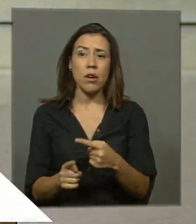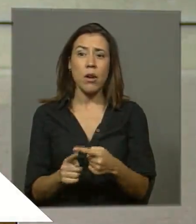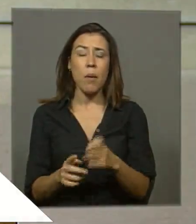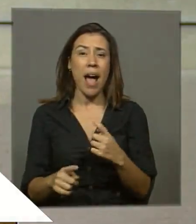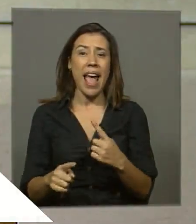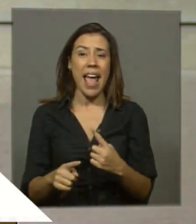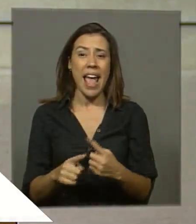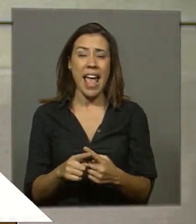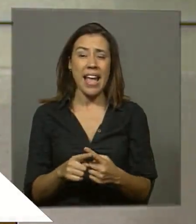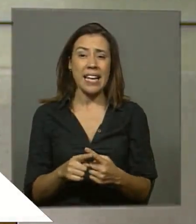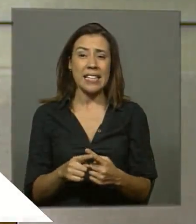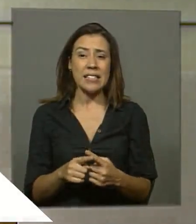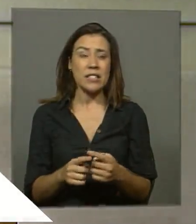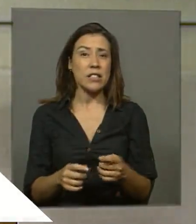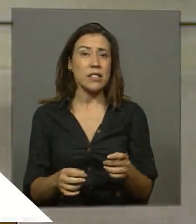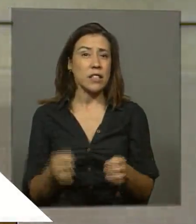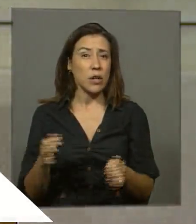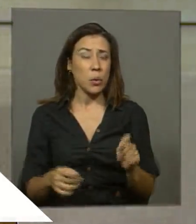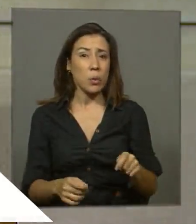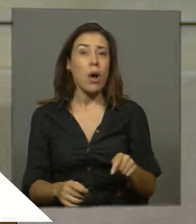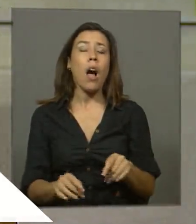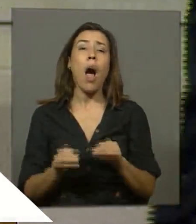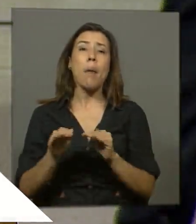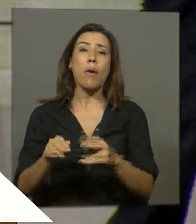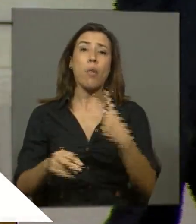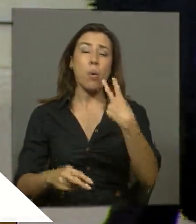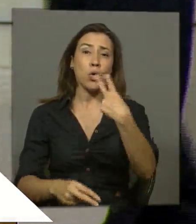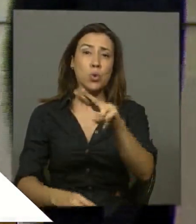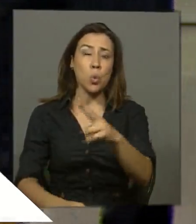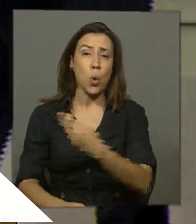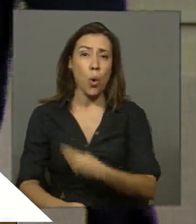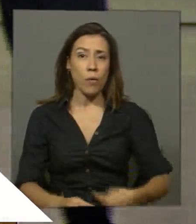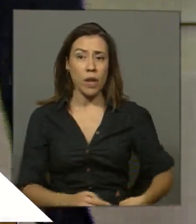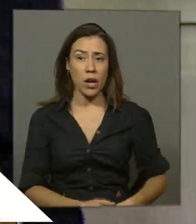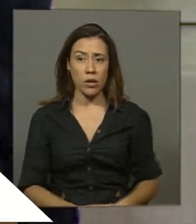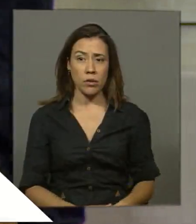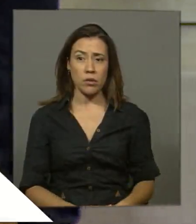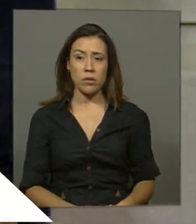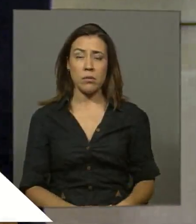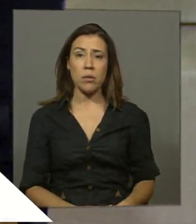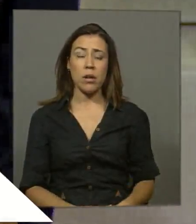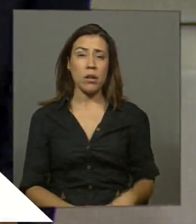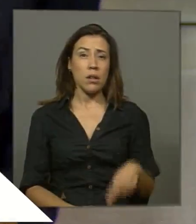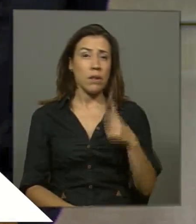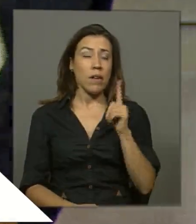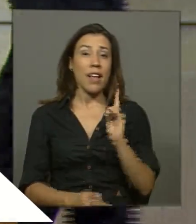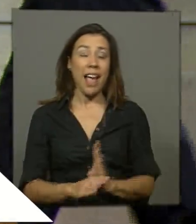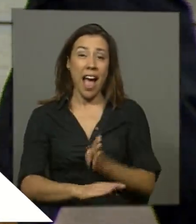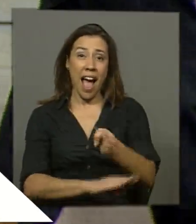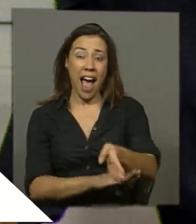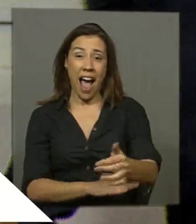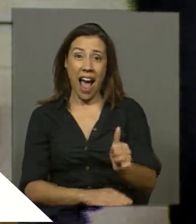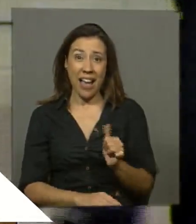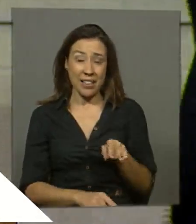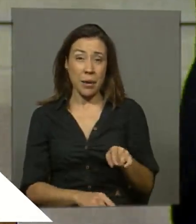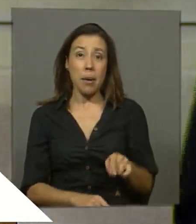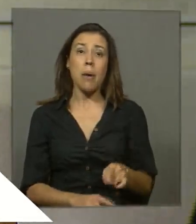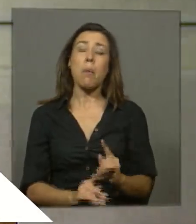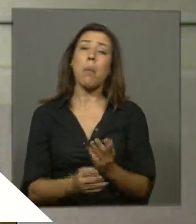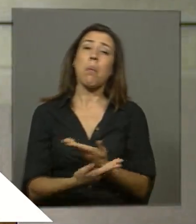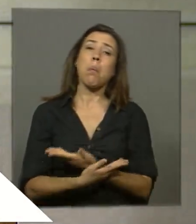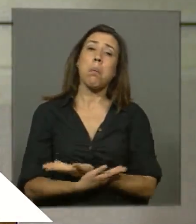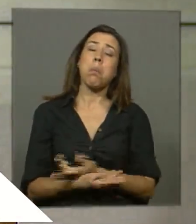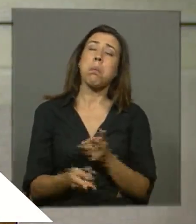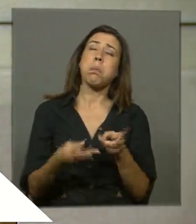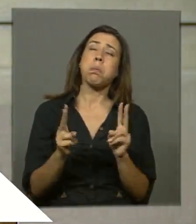ex juzgador es amparada y compartida por su gobierno por eso no es coincidencia tener Loc ministro su pasividad y condescendencia